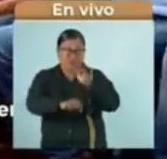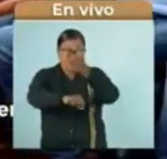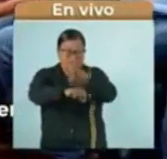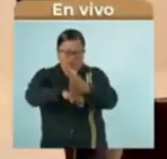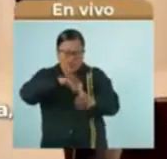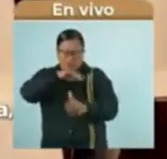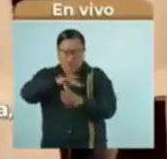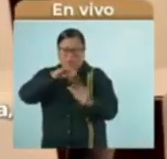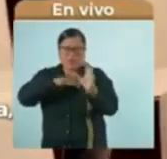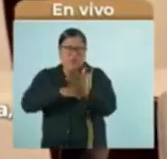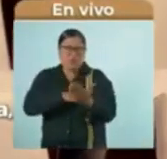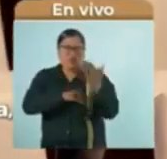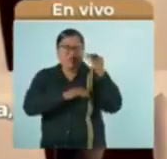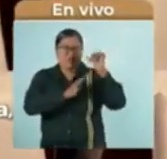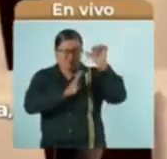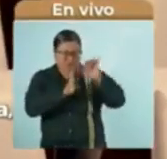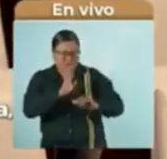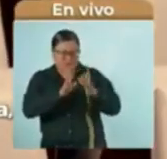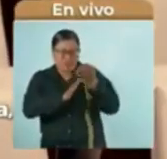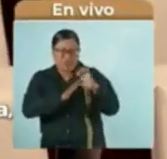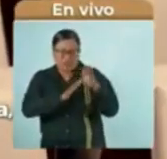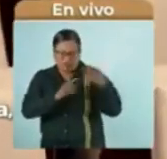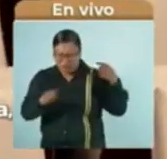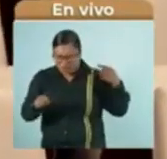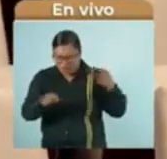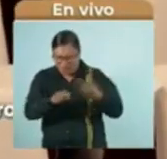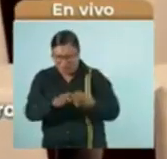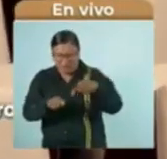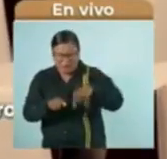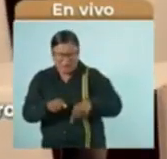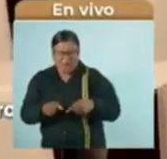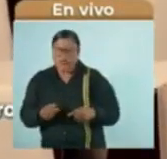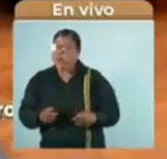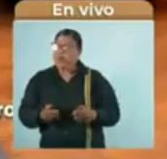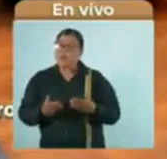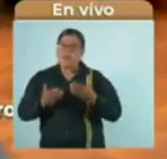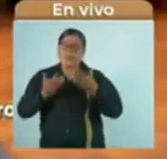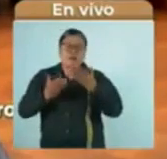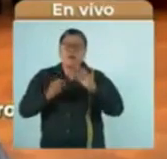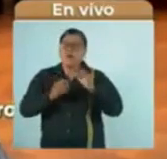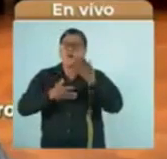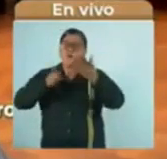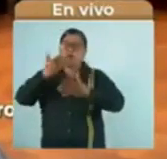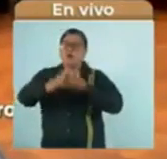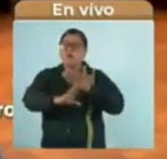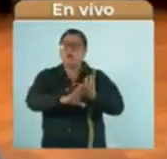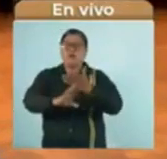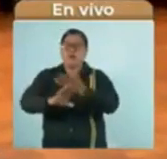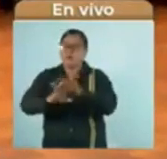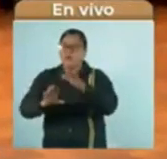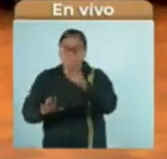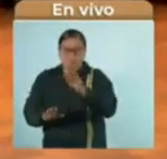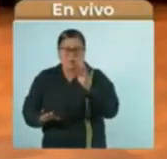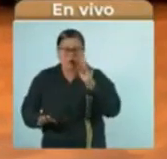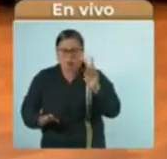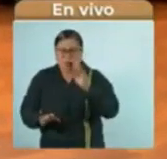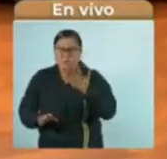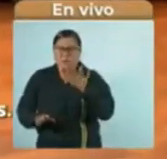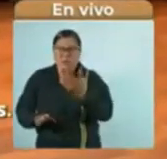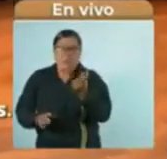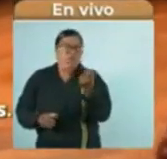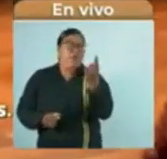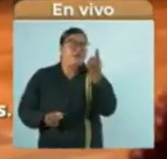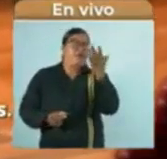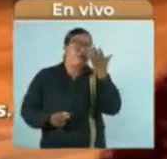en el mes de enero de este año a la fecha no ha habido actos de violencia salvo algunas escaramuzas